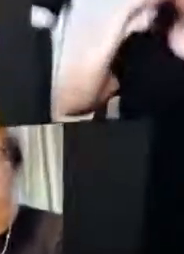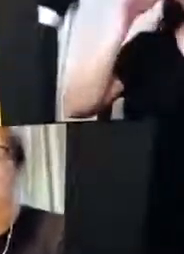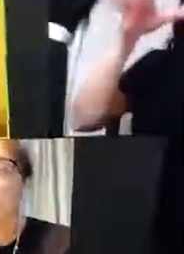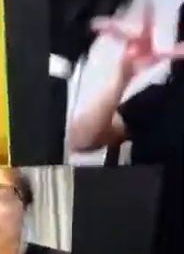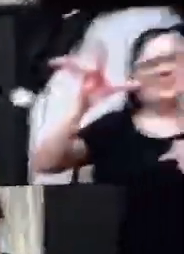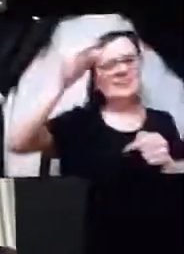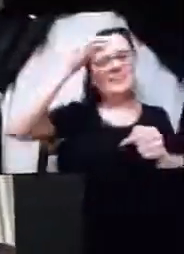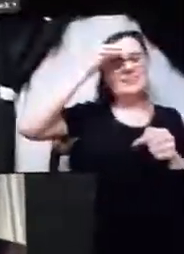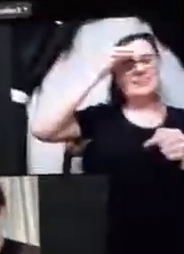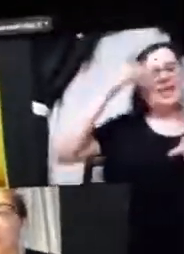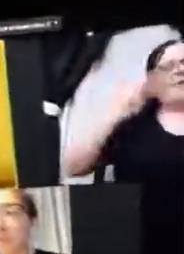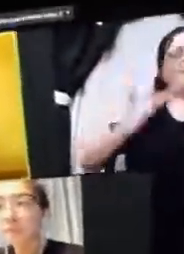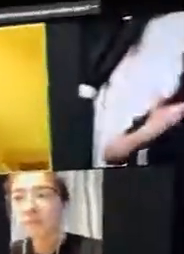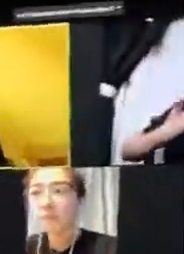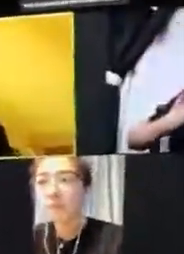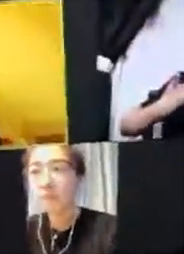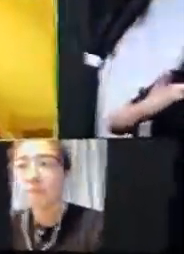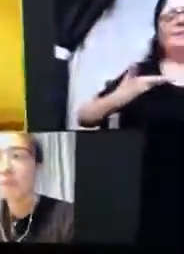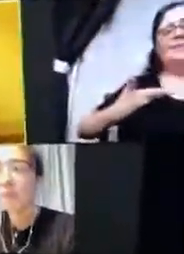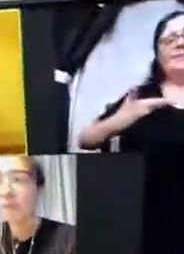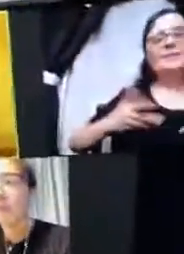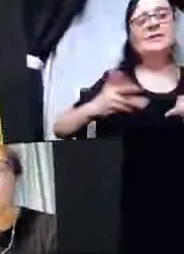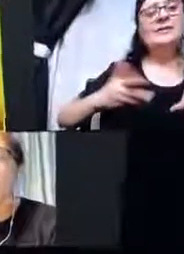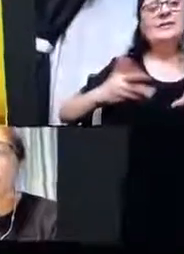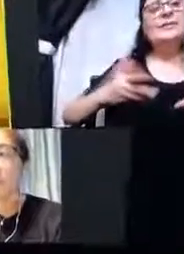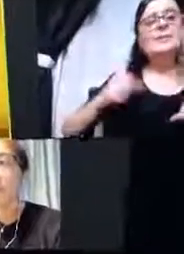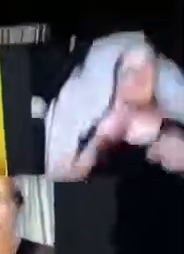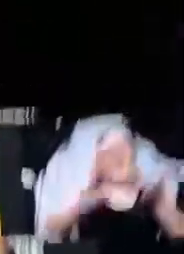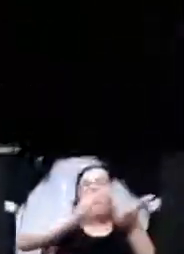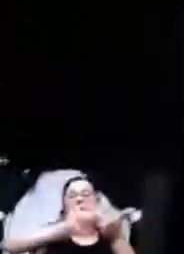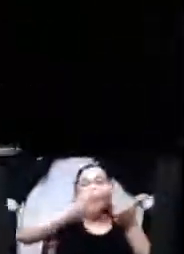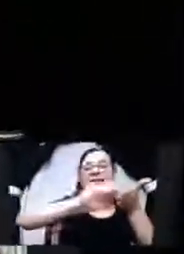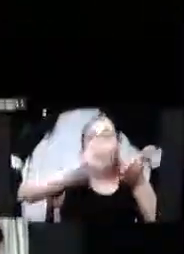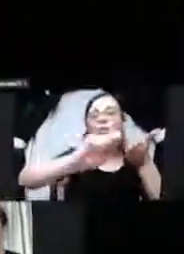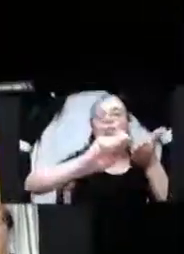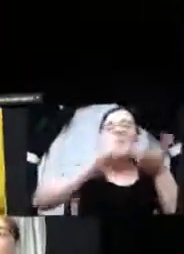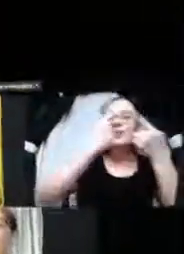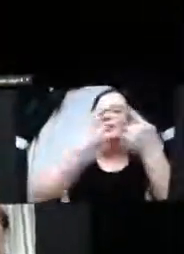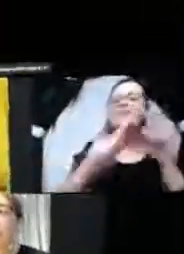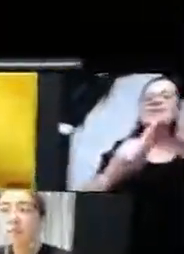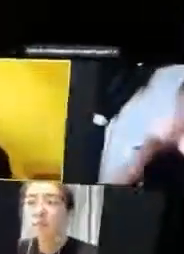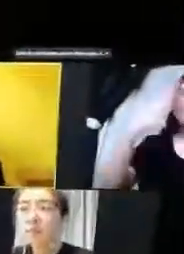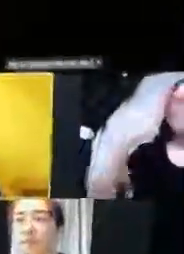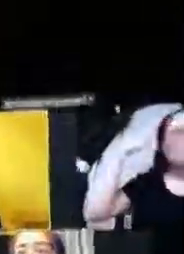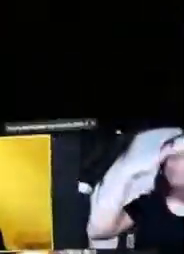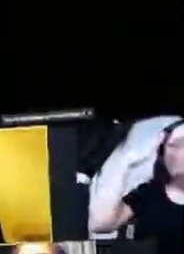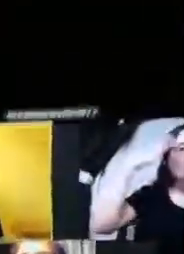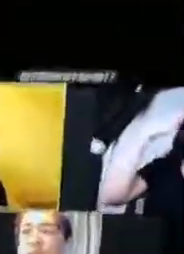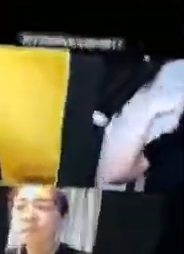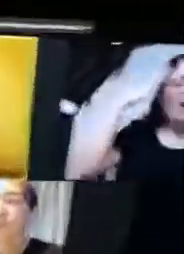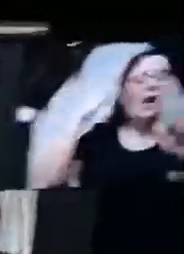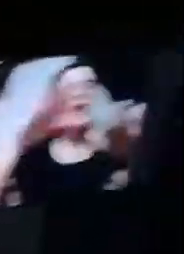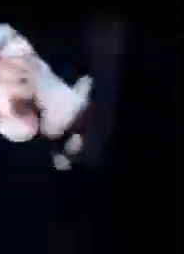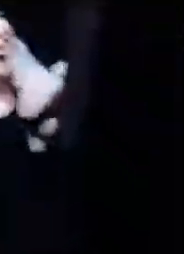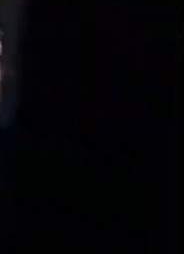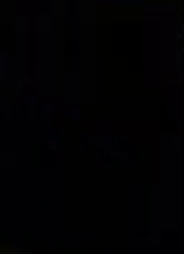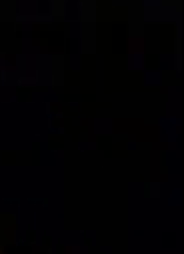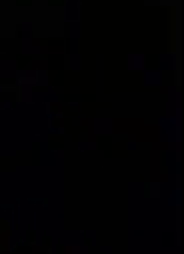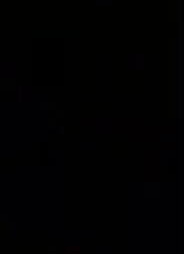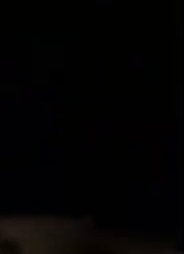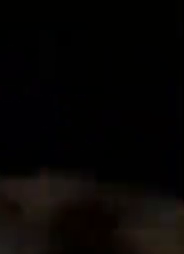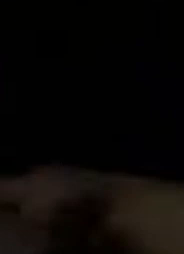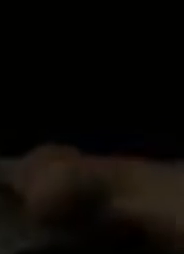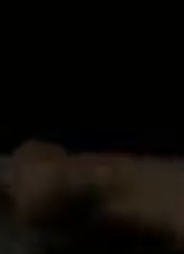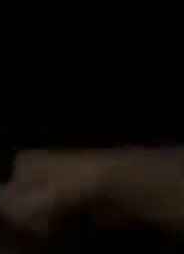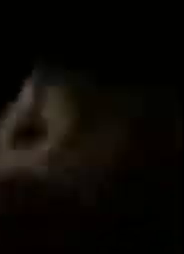la escritura como sistema, ¿sí? Es cultural, es un constructo cultural, entonces no pensemos que los chicos van a